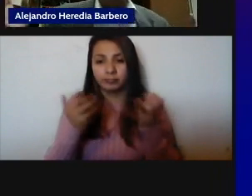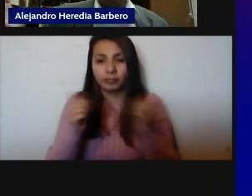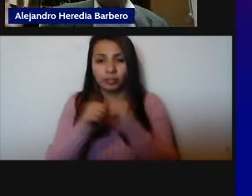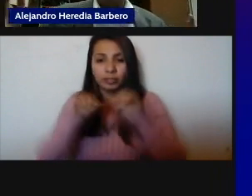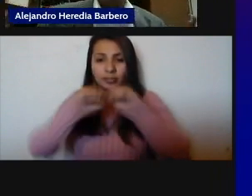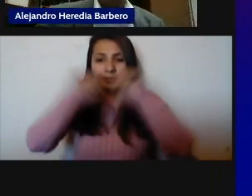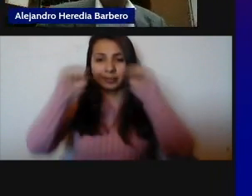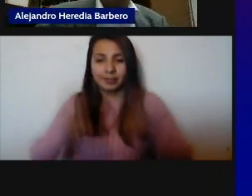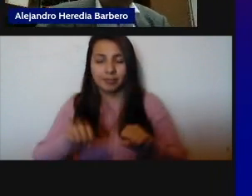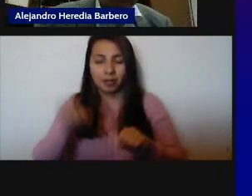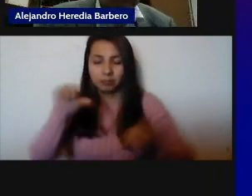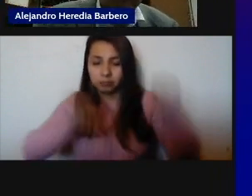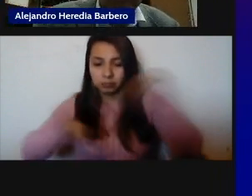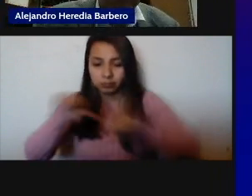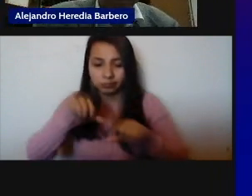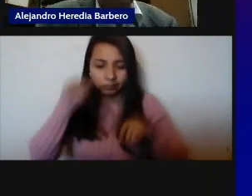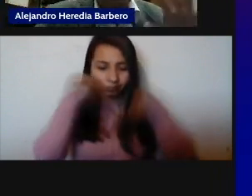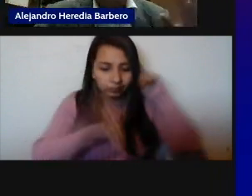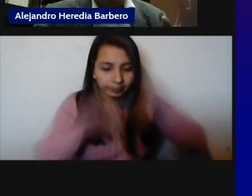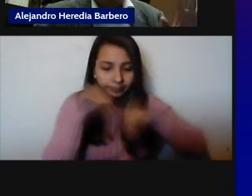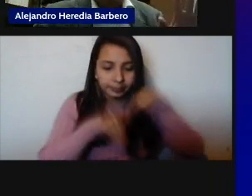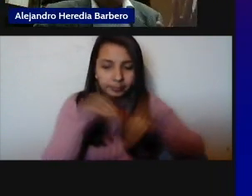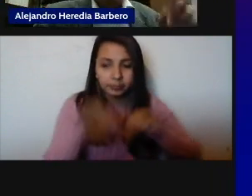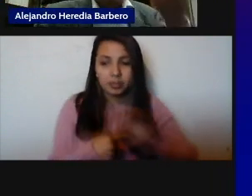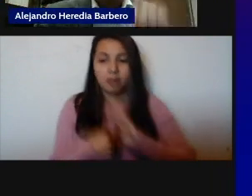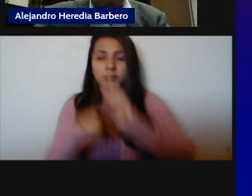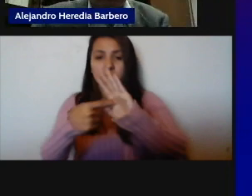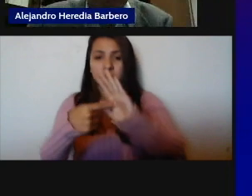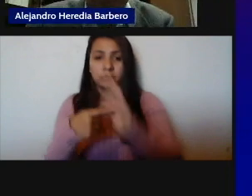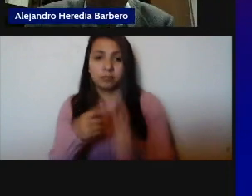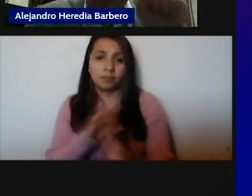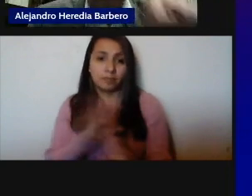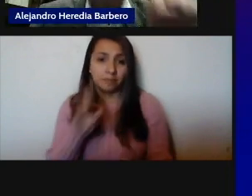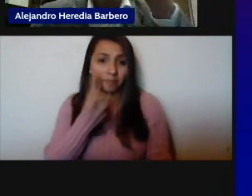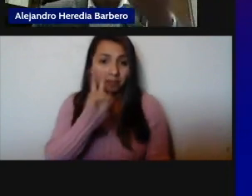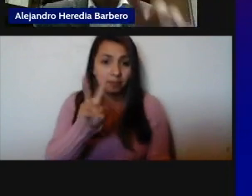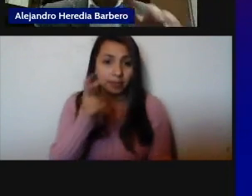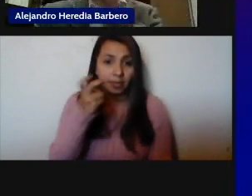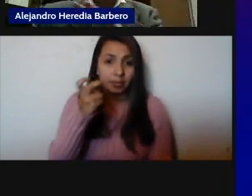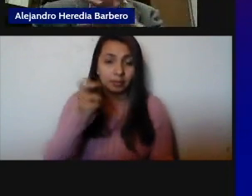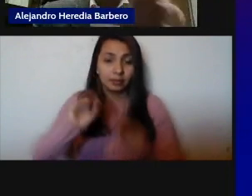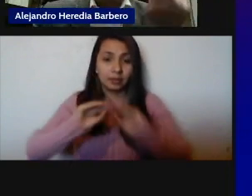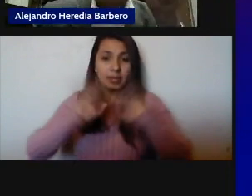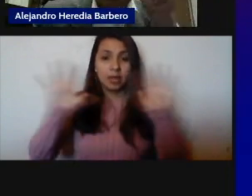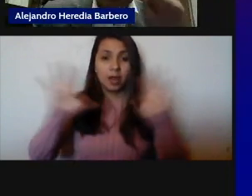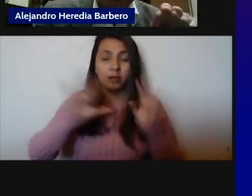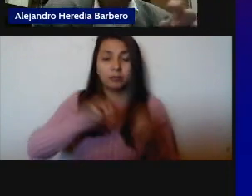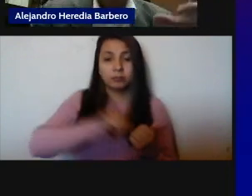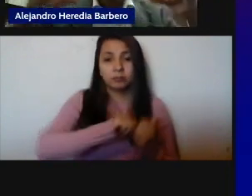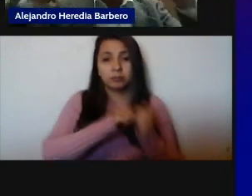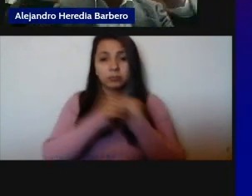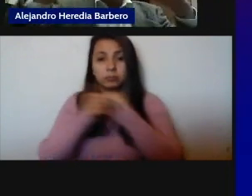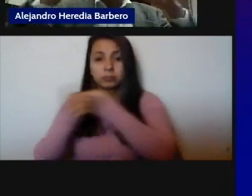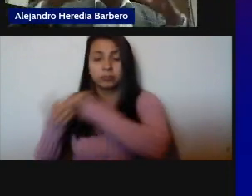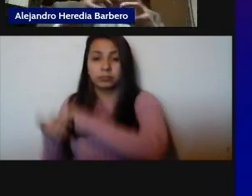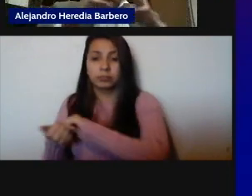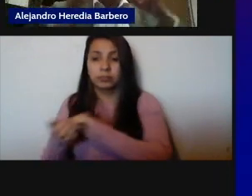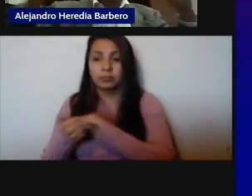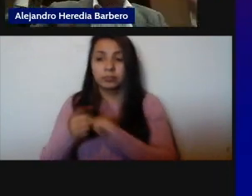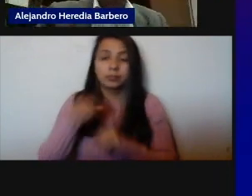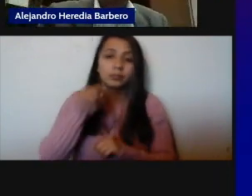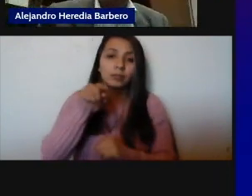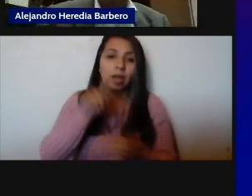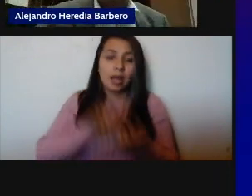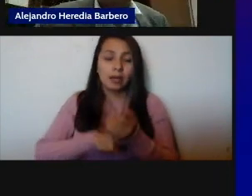estamos reproduciendo parcialmente con nuestros sistemas en el laboratorio y lo obtenemos aquí. Y esta es una evidencia clara de uno de estos